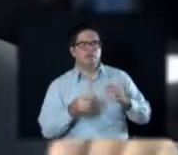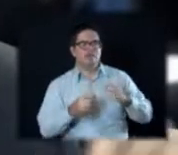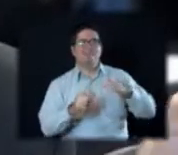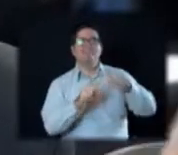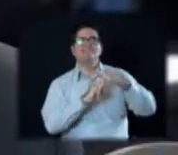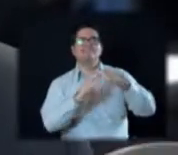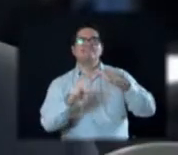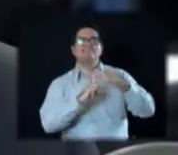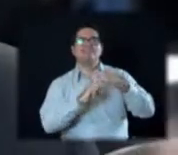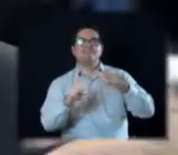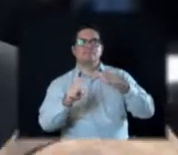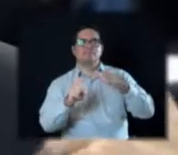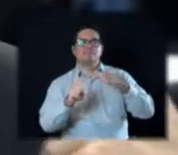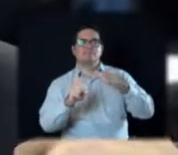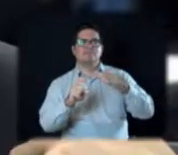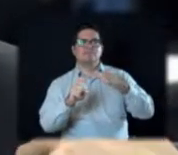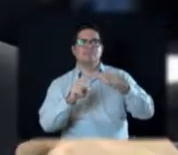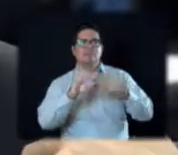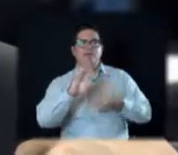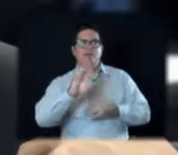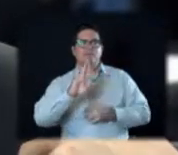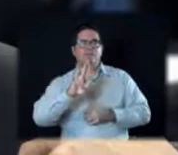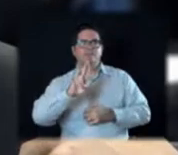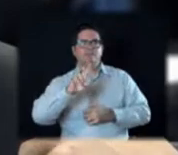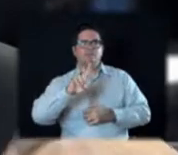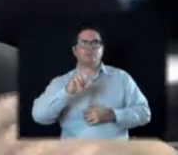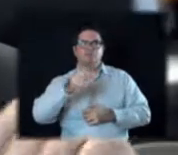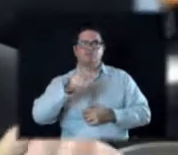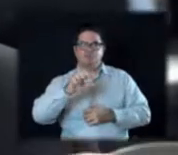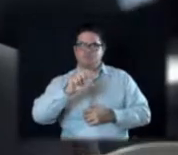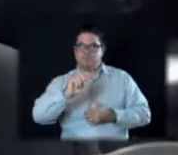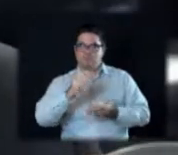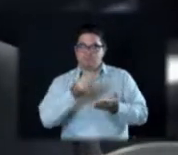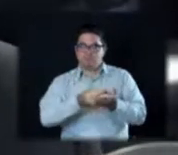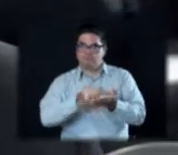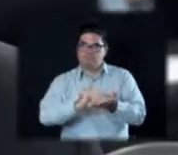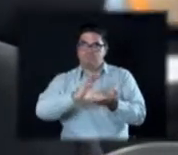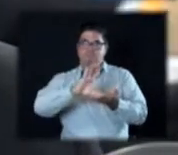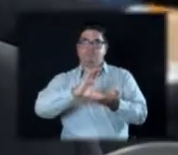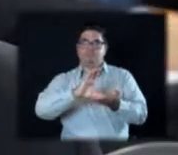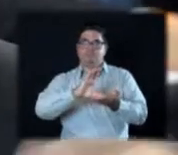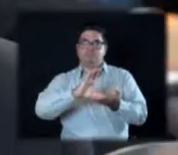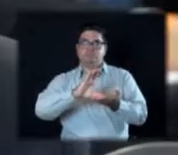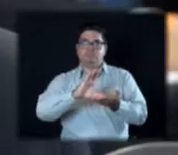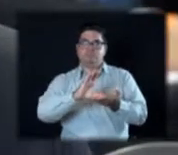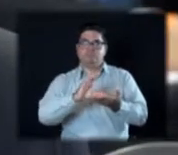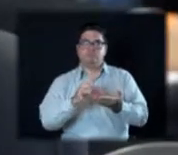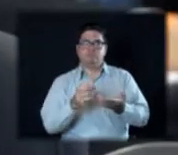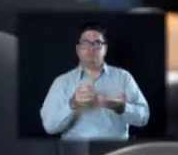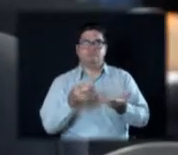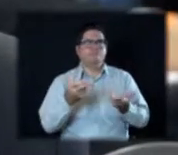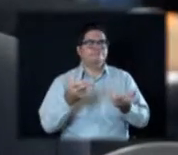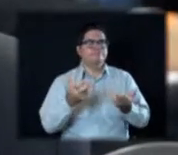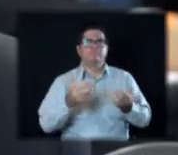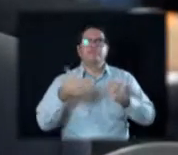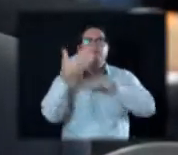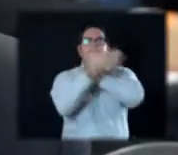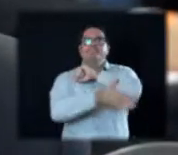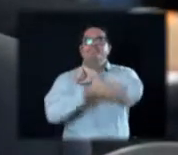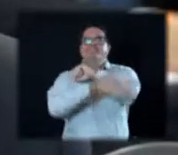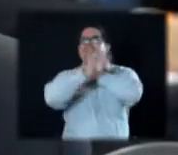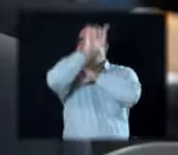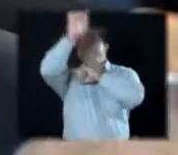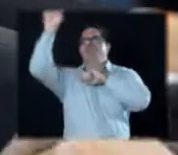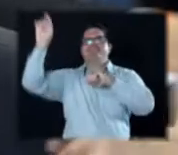un presupuesto de gastos fiscales. Eso fue algo que yo dejé cuando me fui de